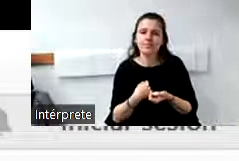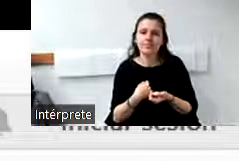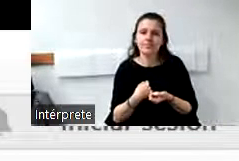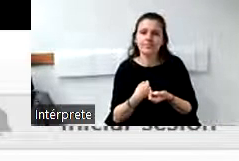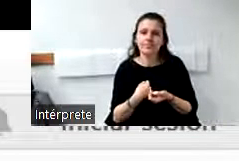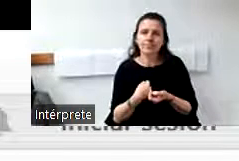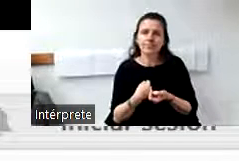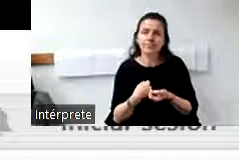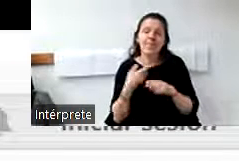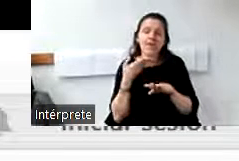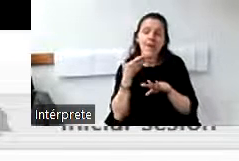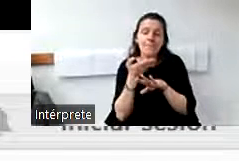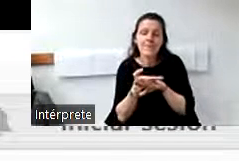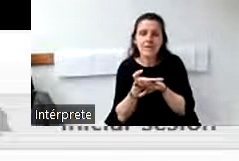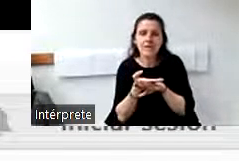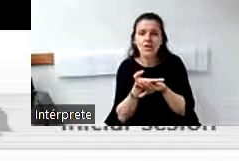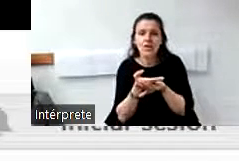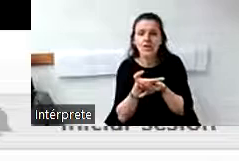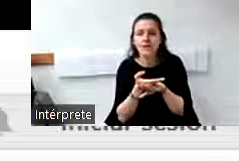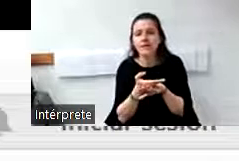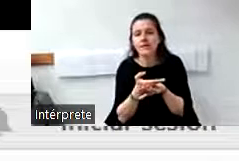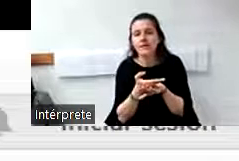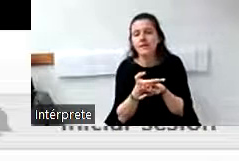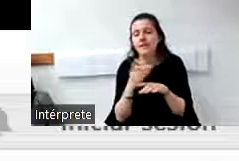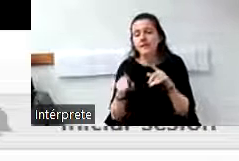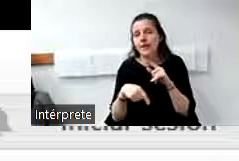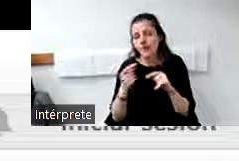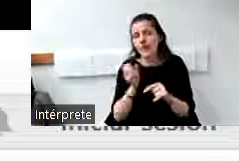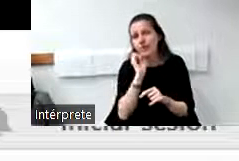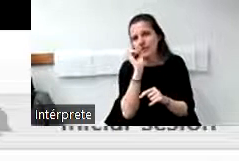ser motivo de revisión en las instituciones.